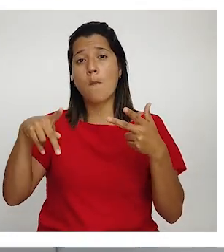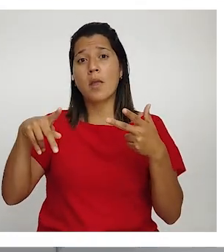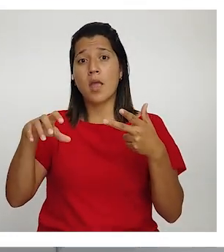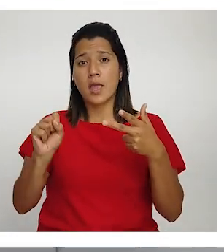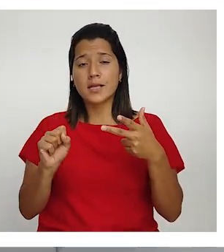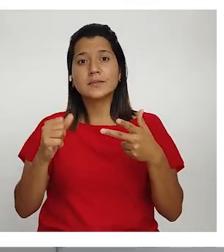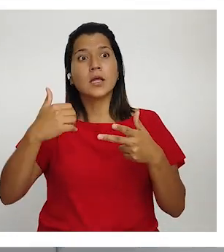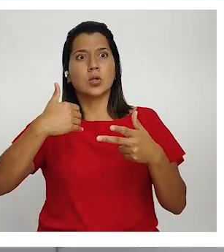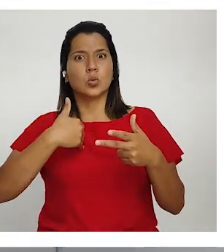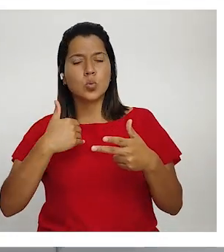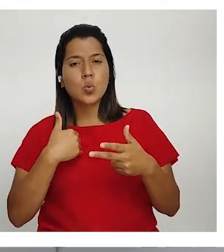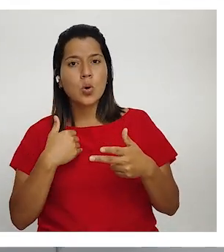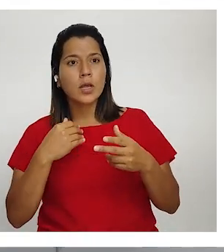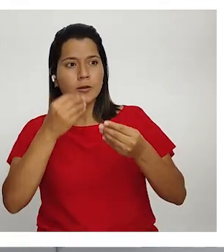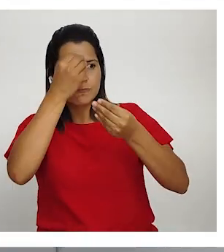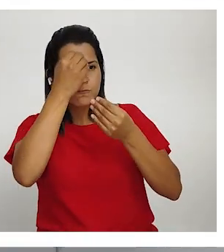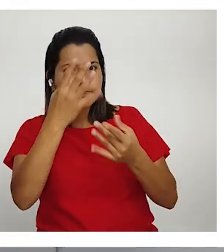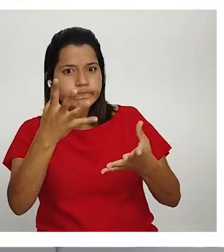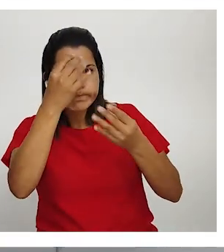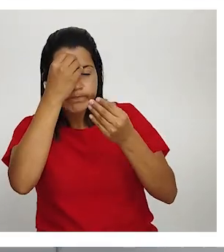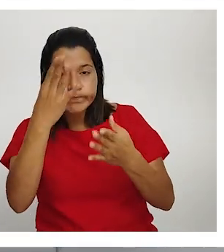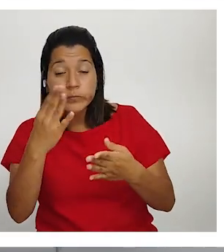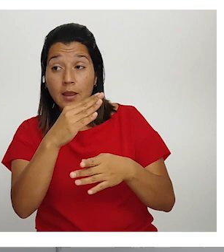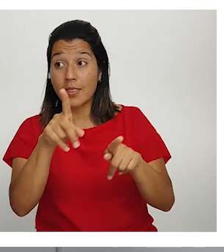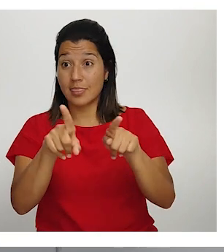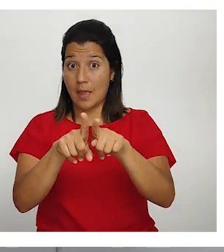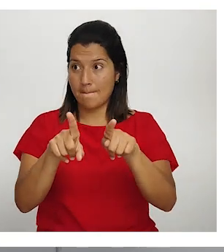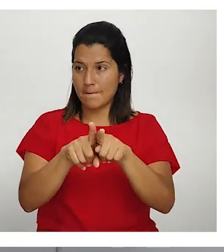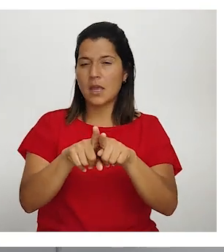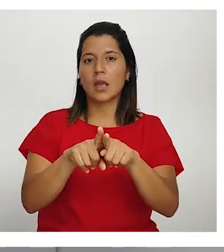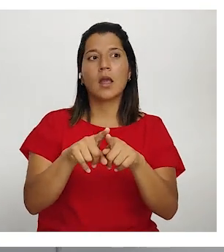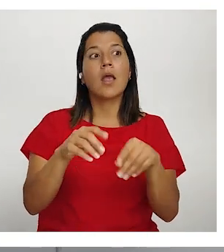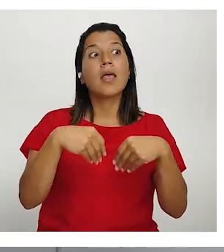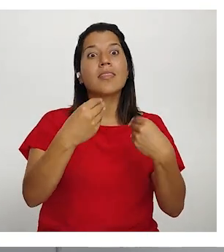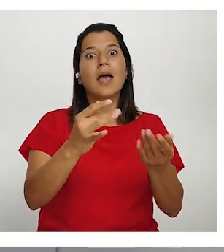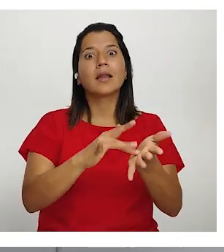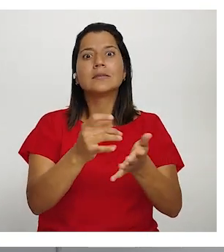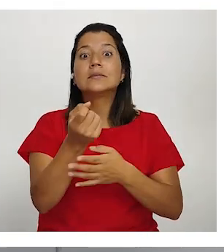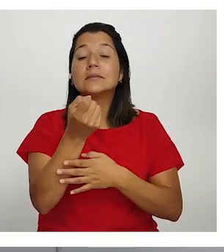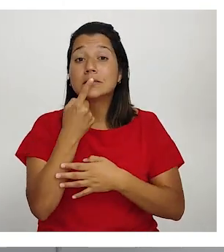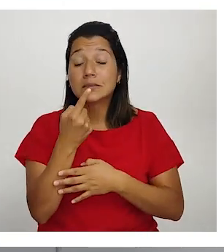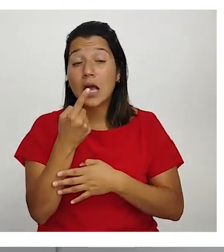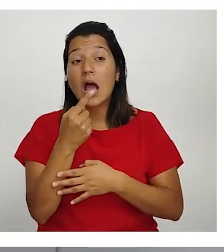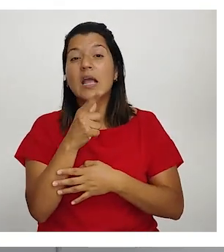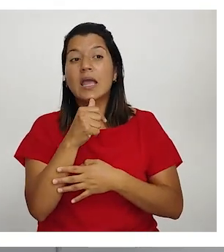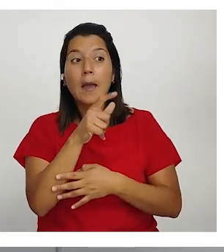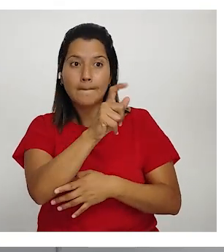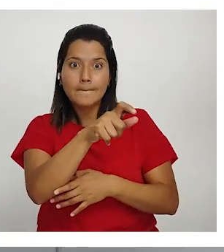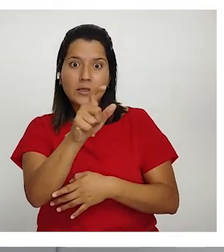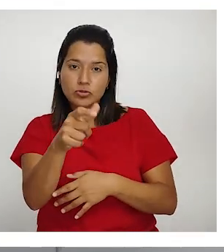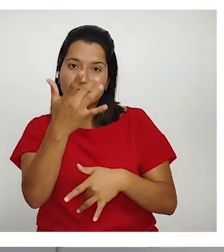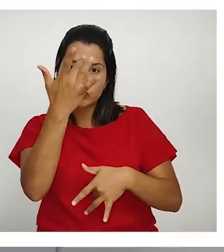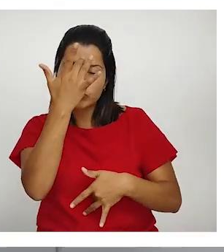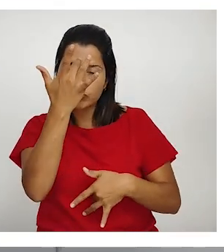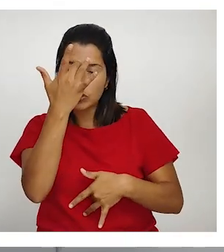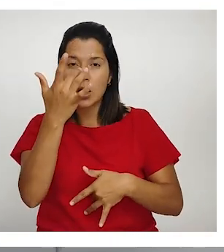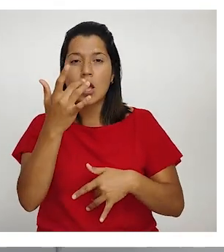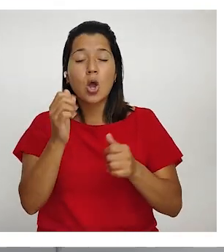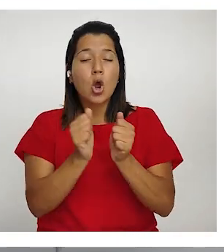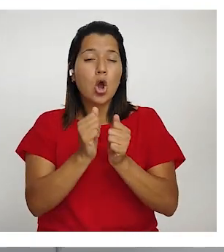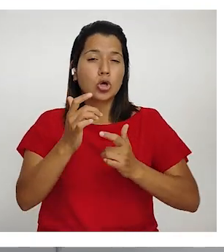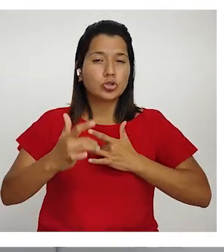a aplicar este tratamiento que tal vez usted ahora nos puede explicar un poquito, que se le da a las personas con sintomatología y